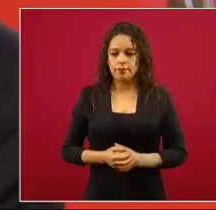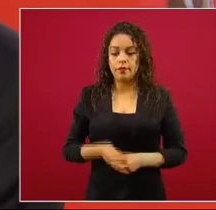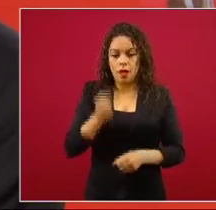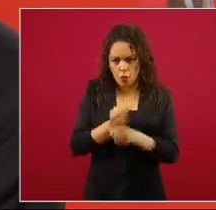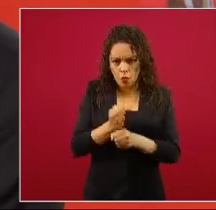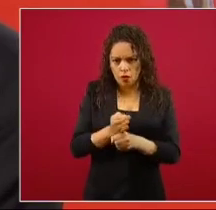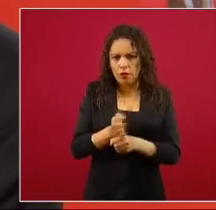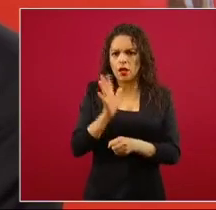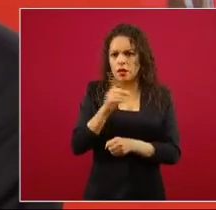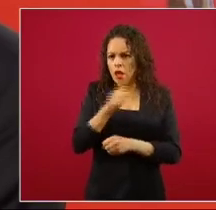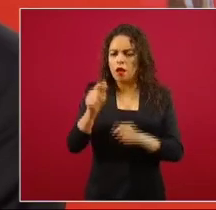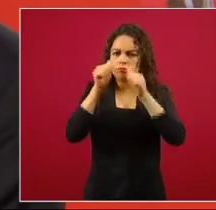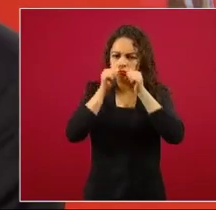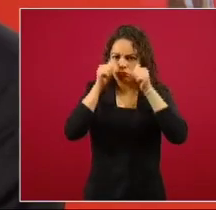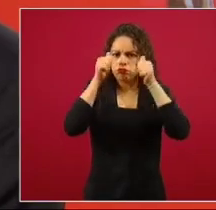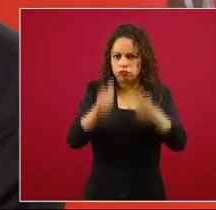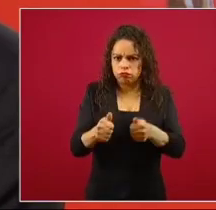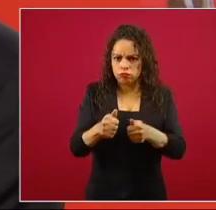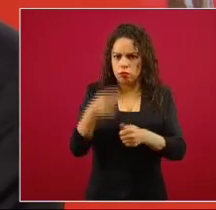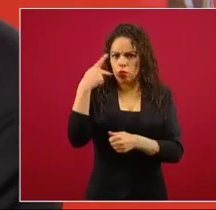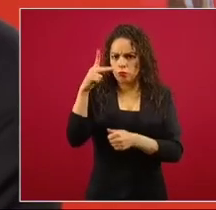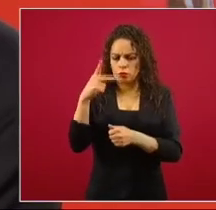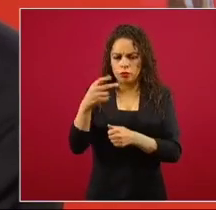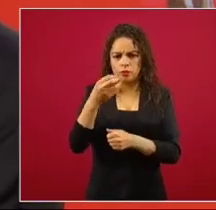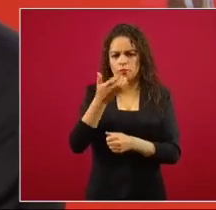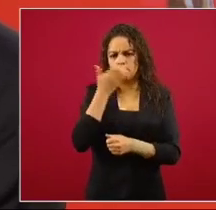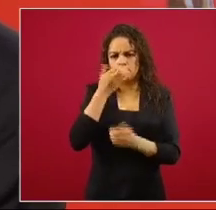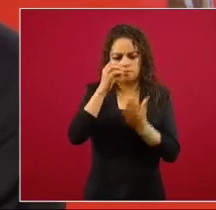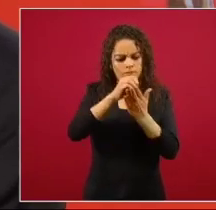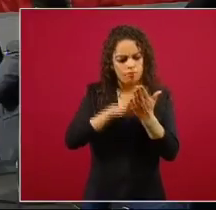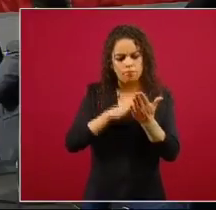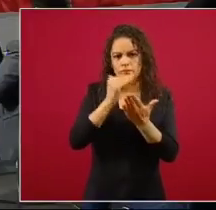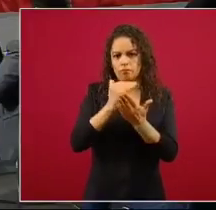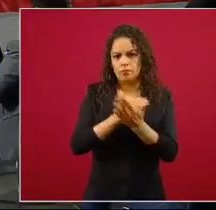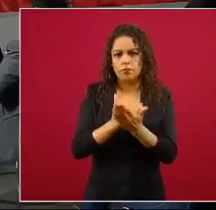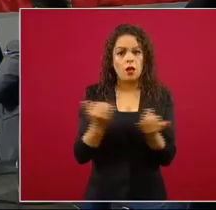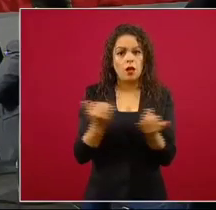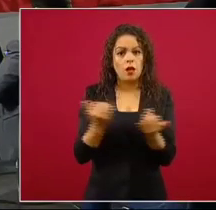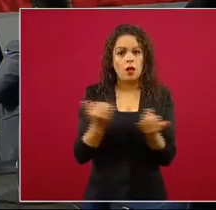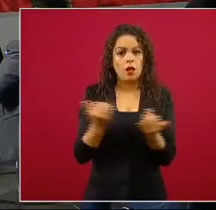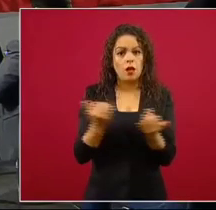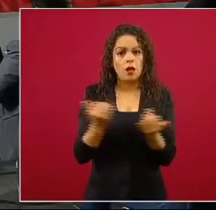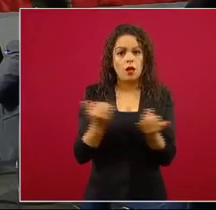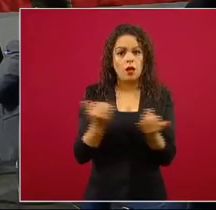se está atendiendo con el protocolo estandarizado de todos los ciudadanos de México.